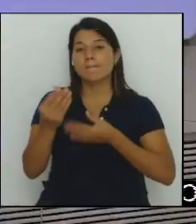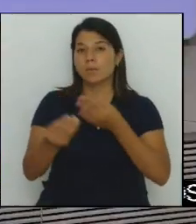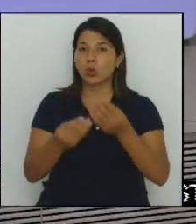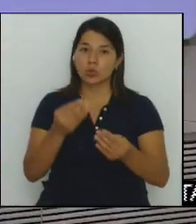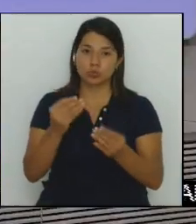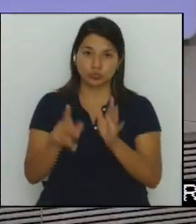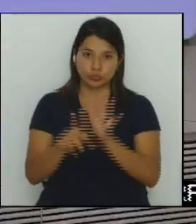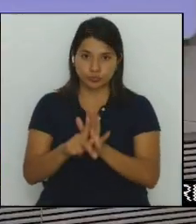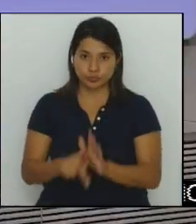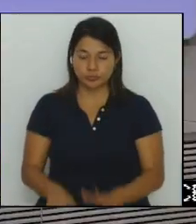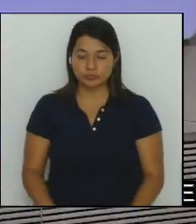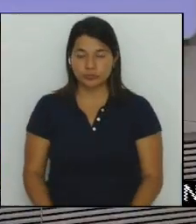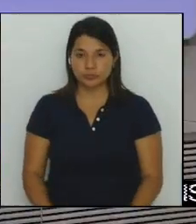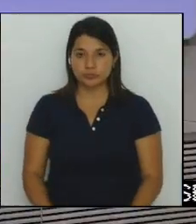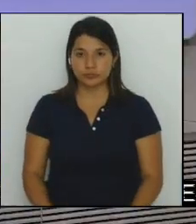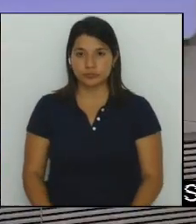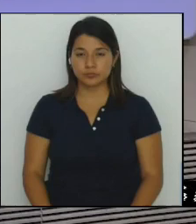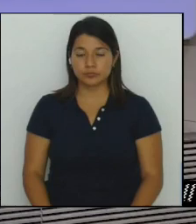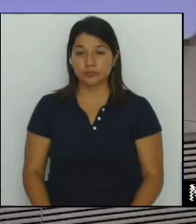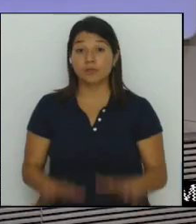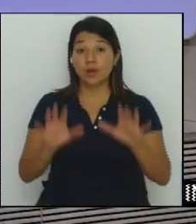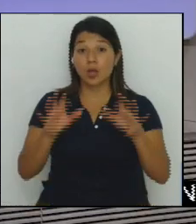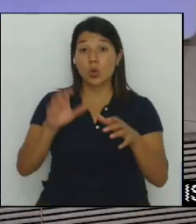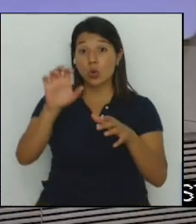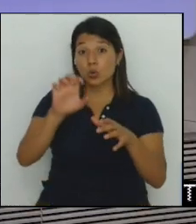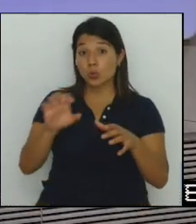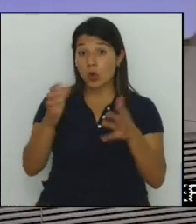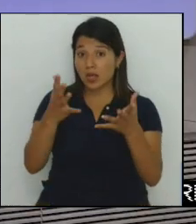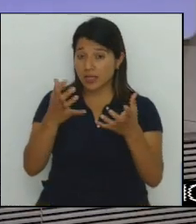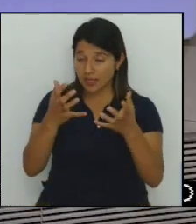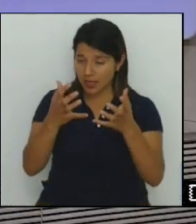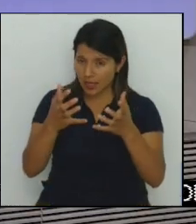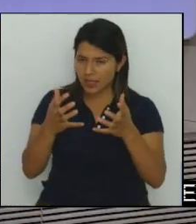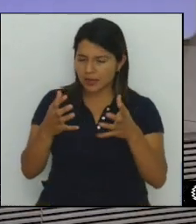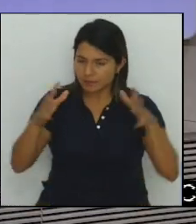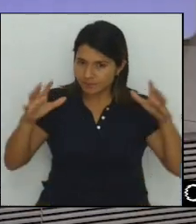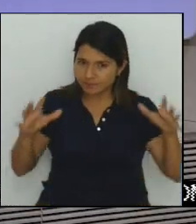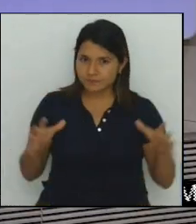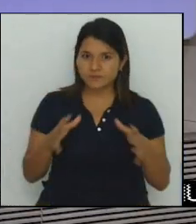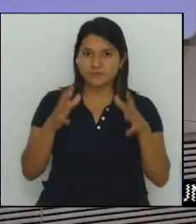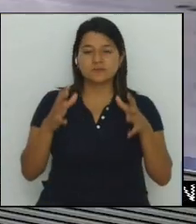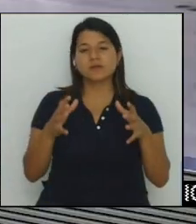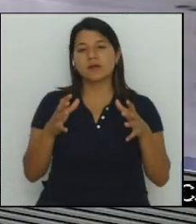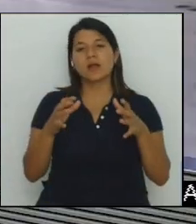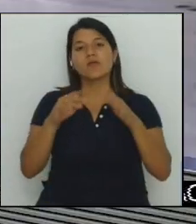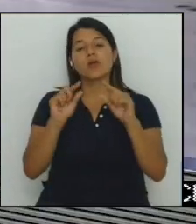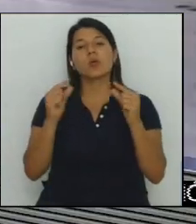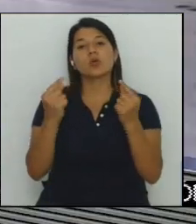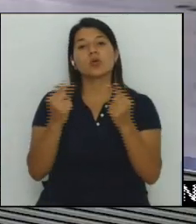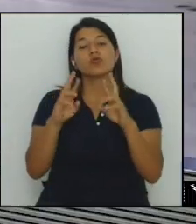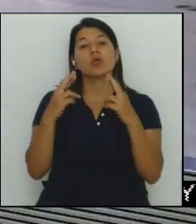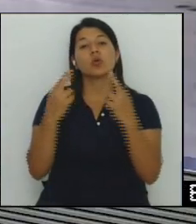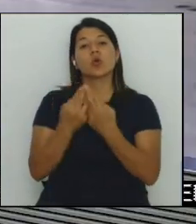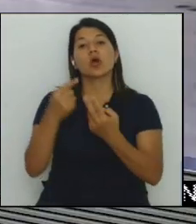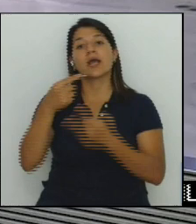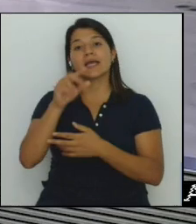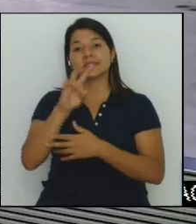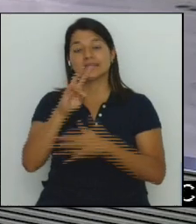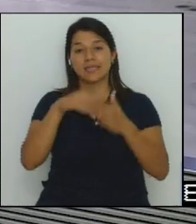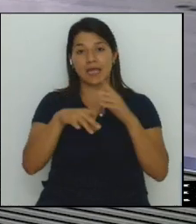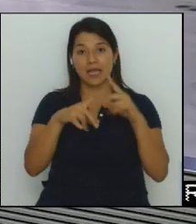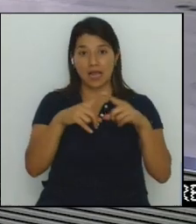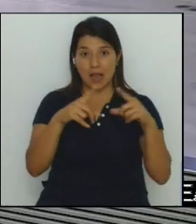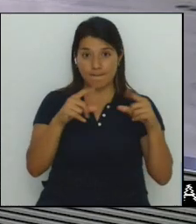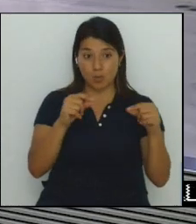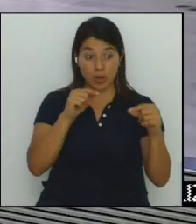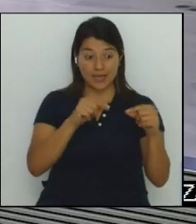La Unión Europea quiere mostrar un frente unido ante la reunión del G7 en Japón. El encuentro de los 7 países más industrializados del